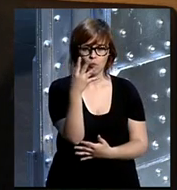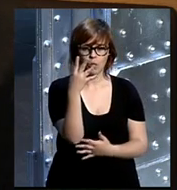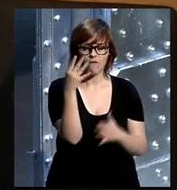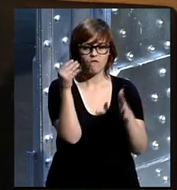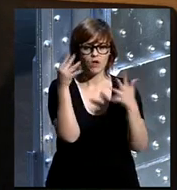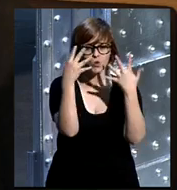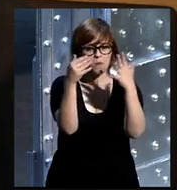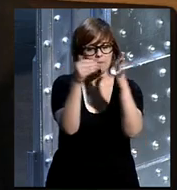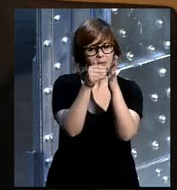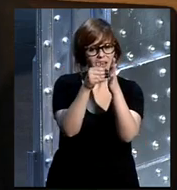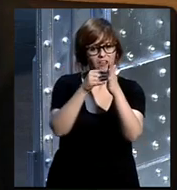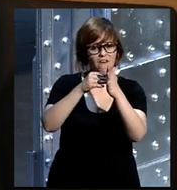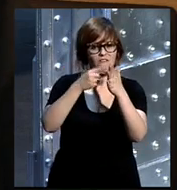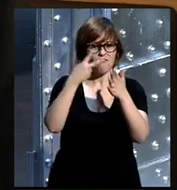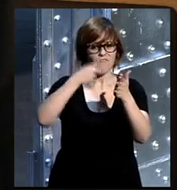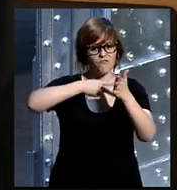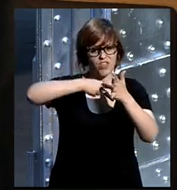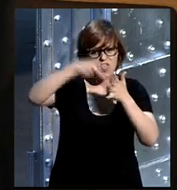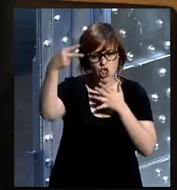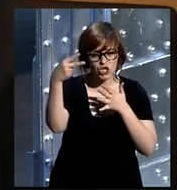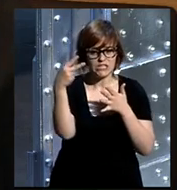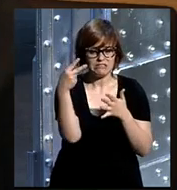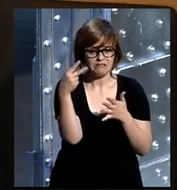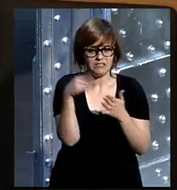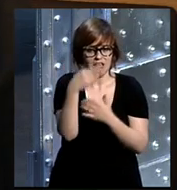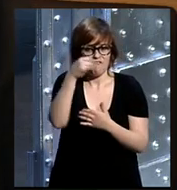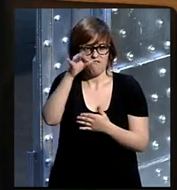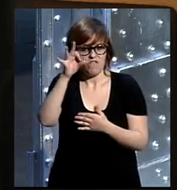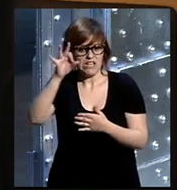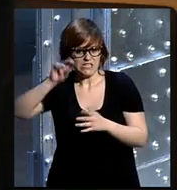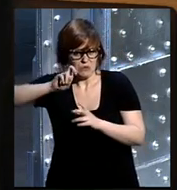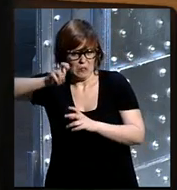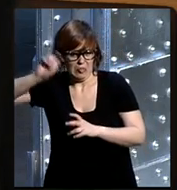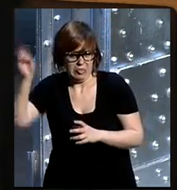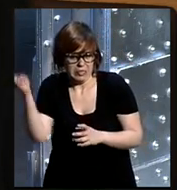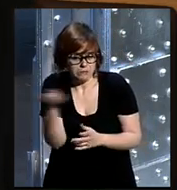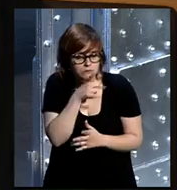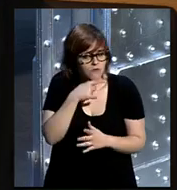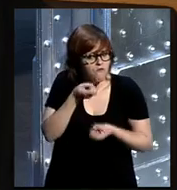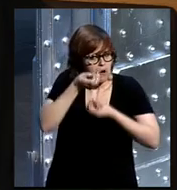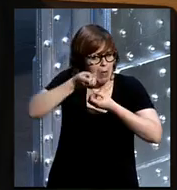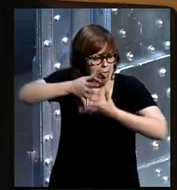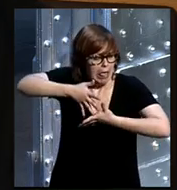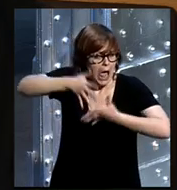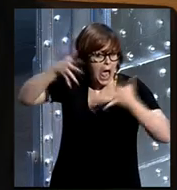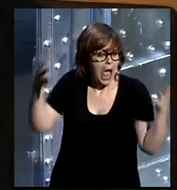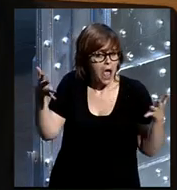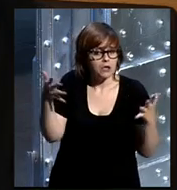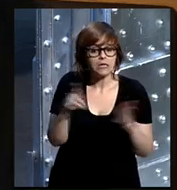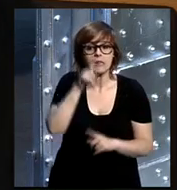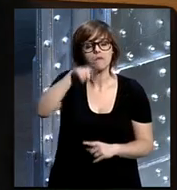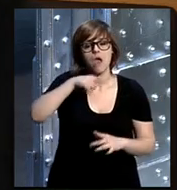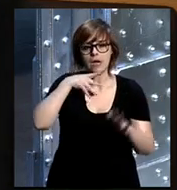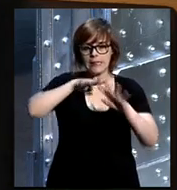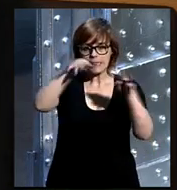9.000 billones de exabits, una barbaridad. Y que y no solamente ya el acceso a